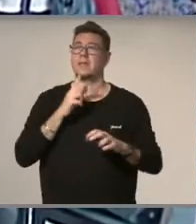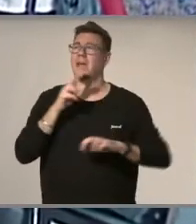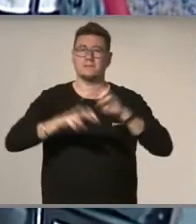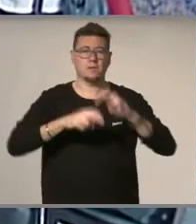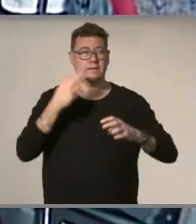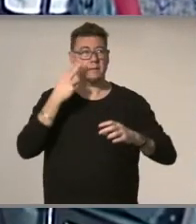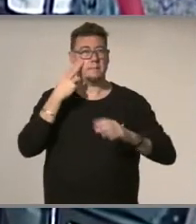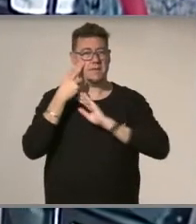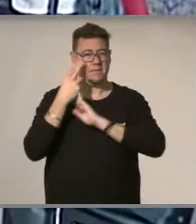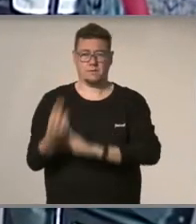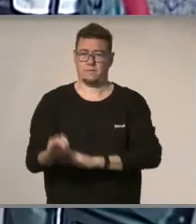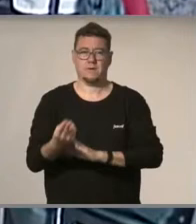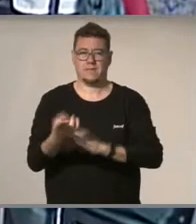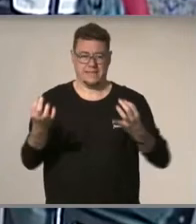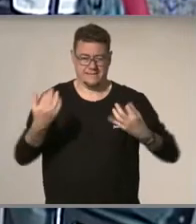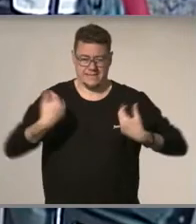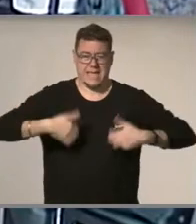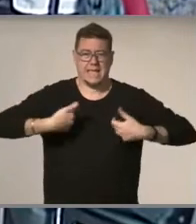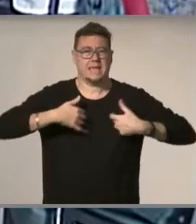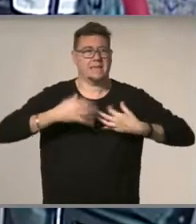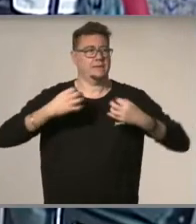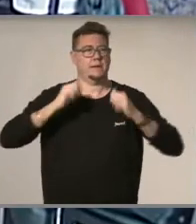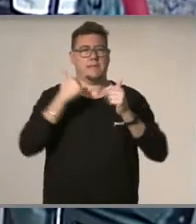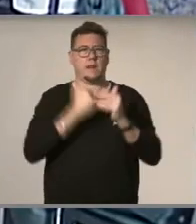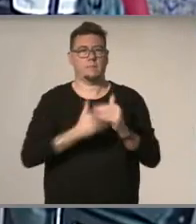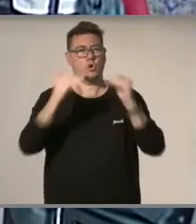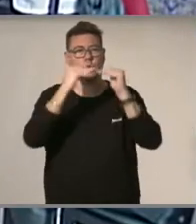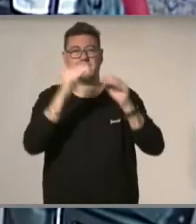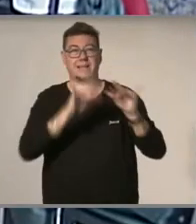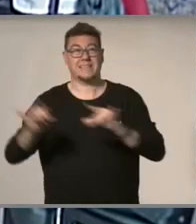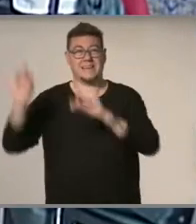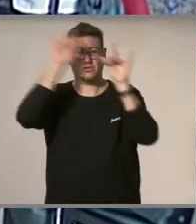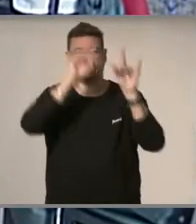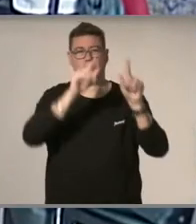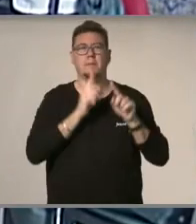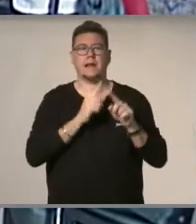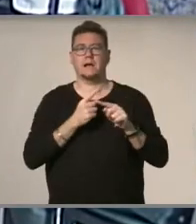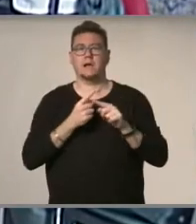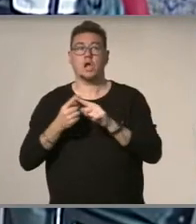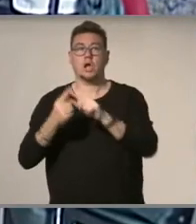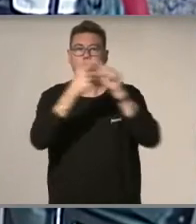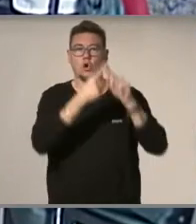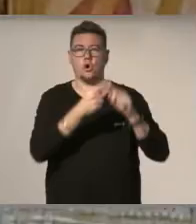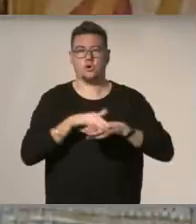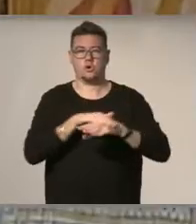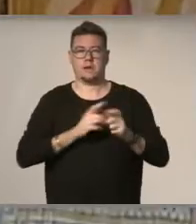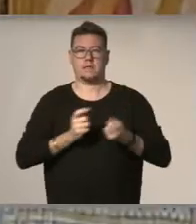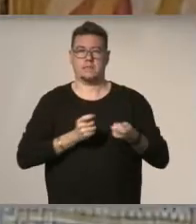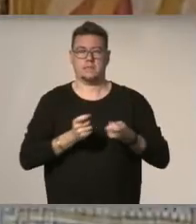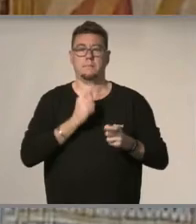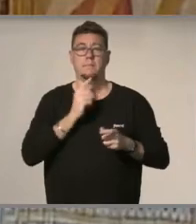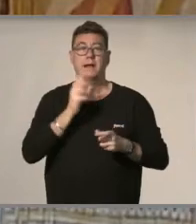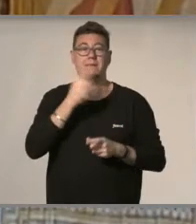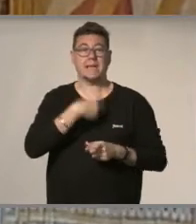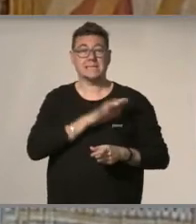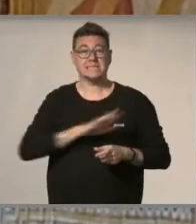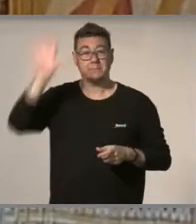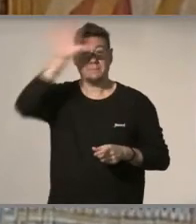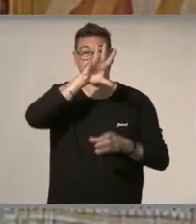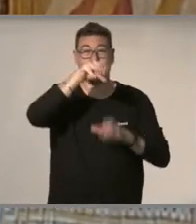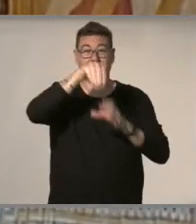miedos. Es el momento de hacer real la equidad, de consolidar la cogobernanza y de valorar la diversidad de esta España de